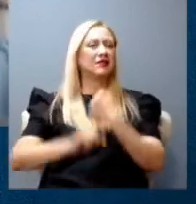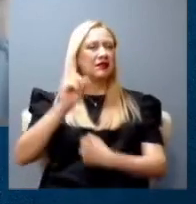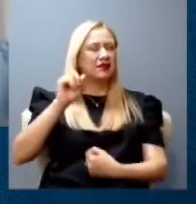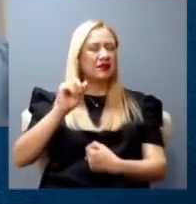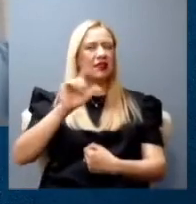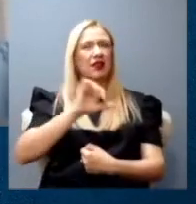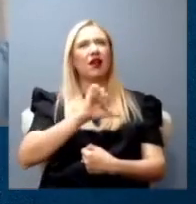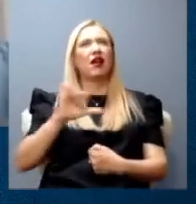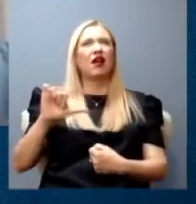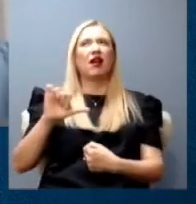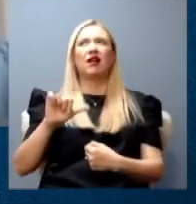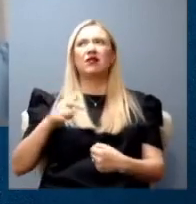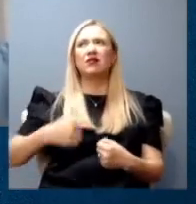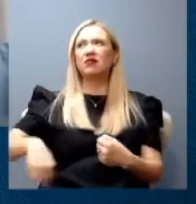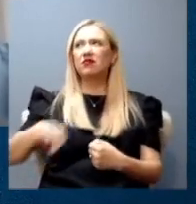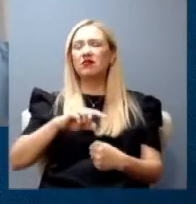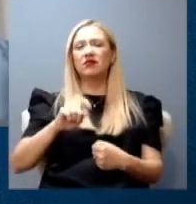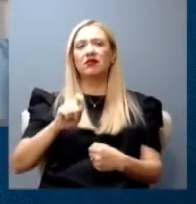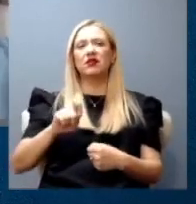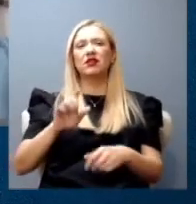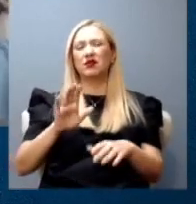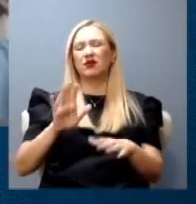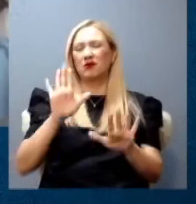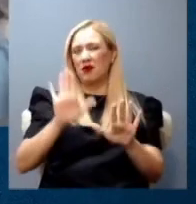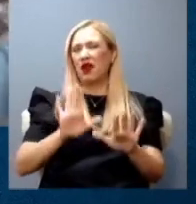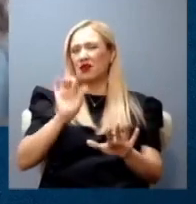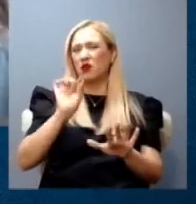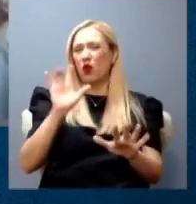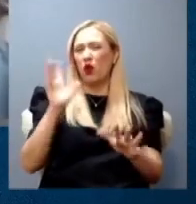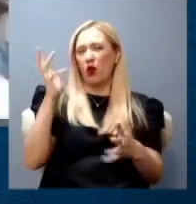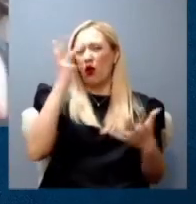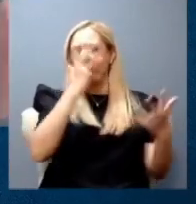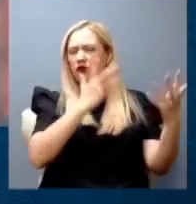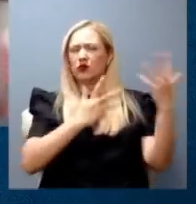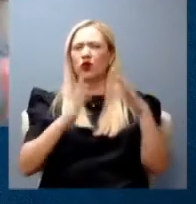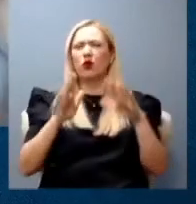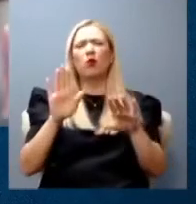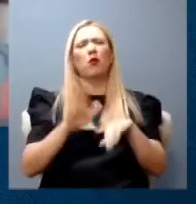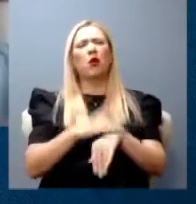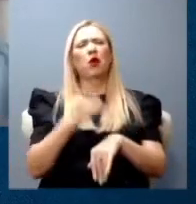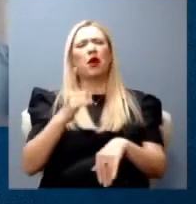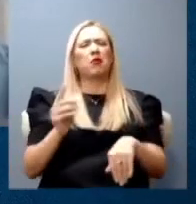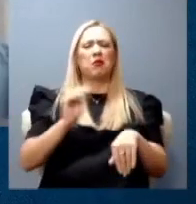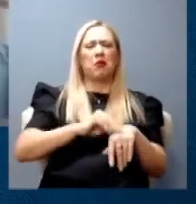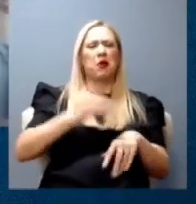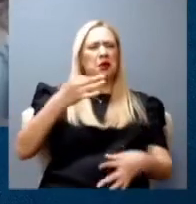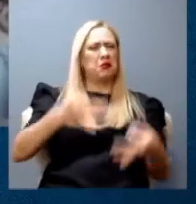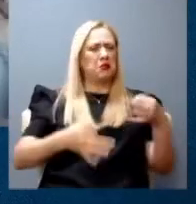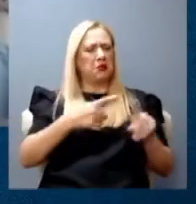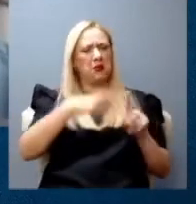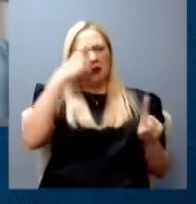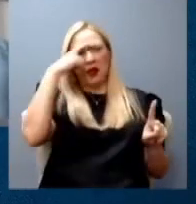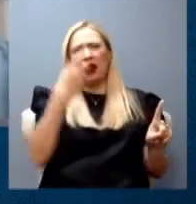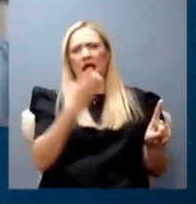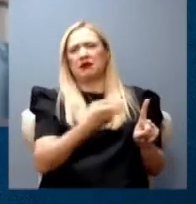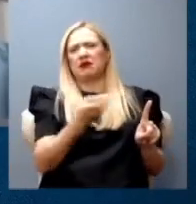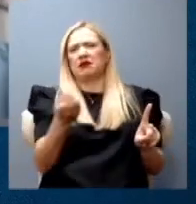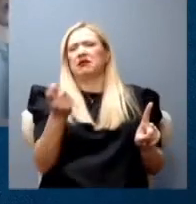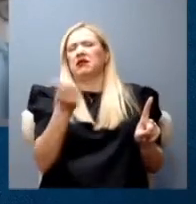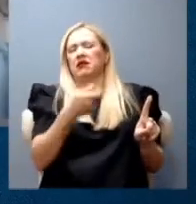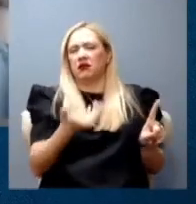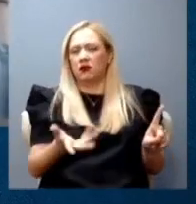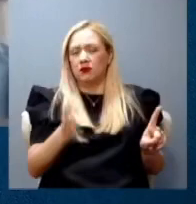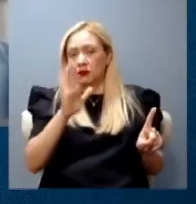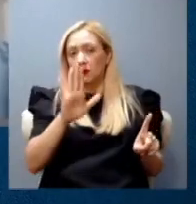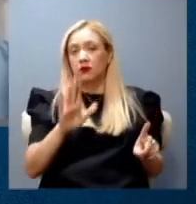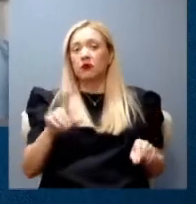contextos en donde la transición no es clara. Y es cuando, sobre todo, existen, a mi modo de ver, dos condiciones. Una demanda